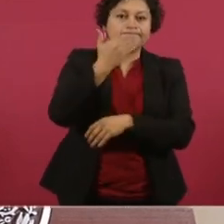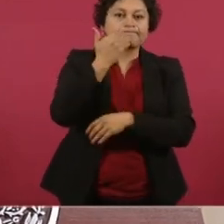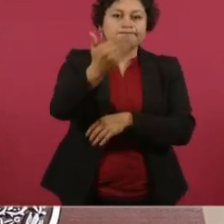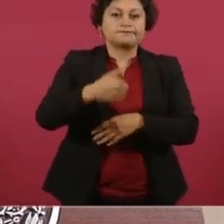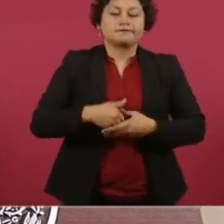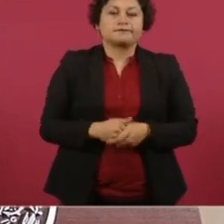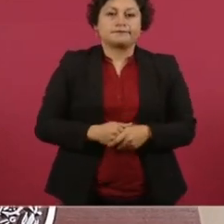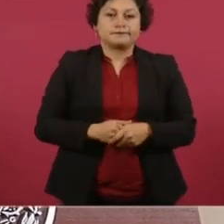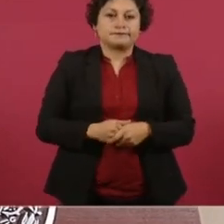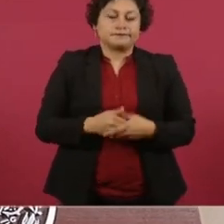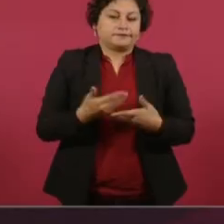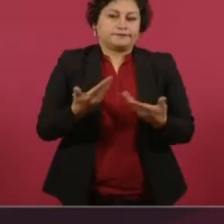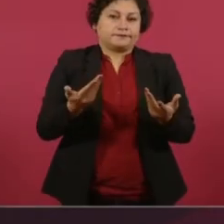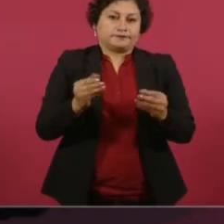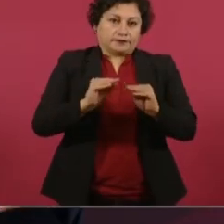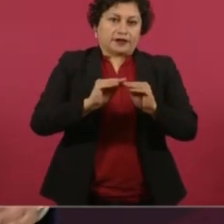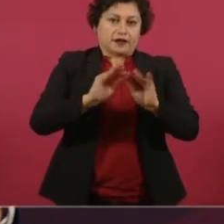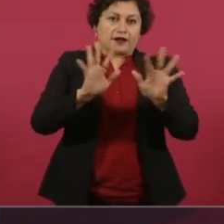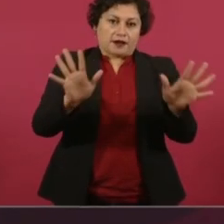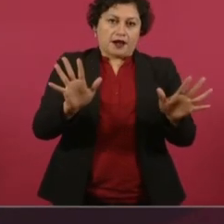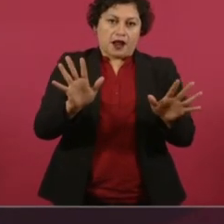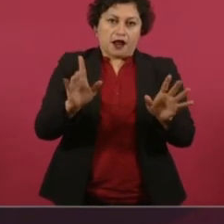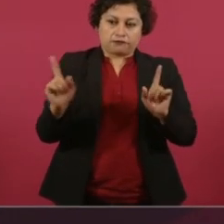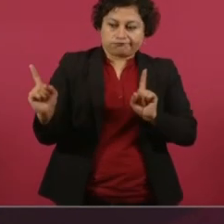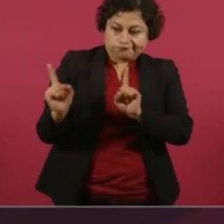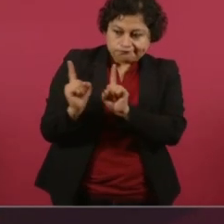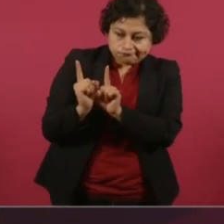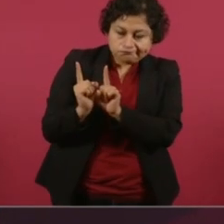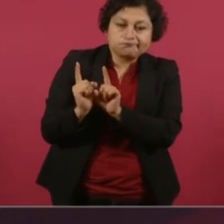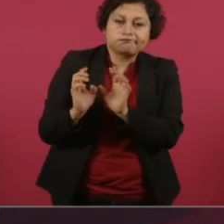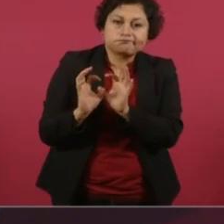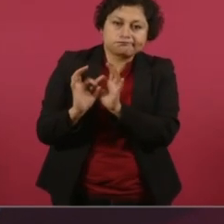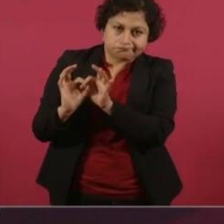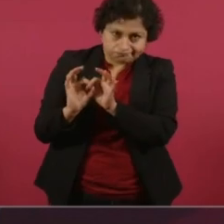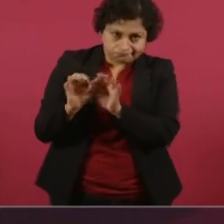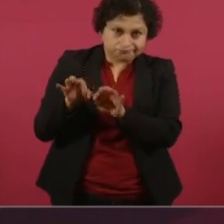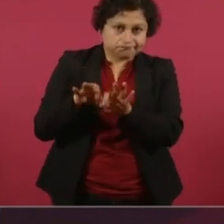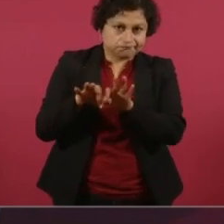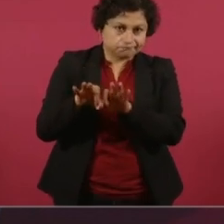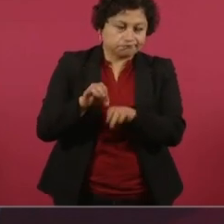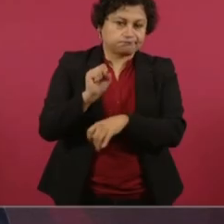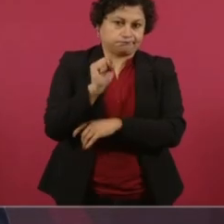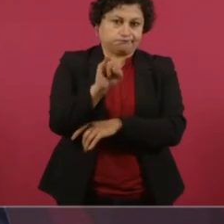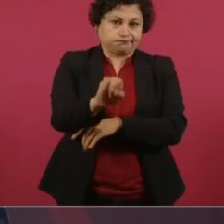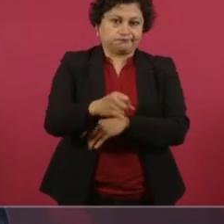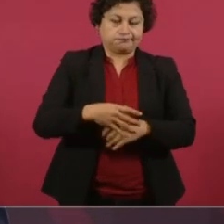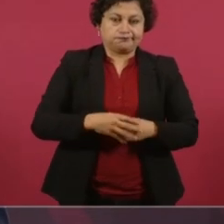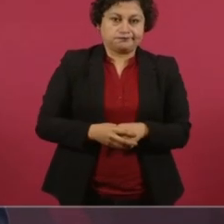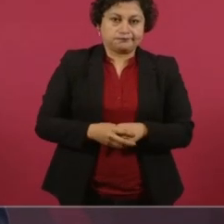desde luego que vamos a trabajar juntos, vamos a